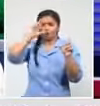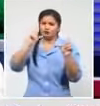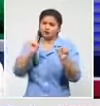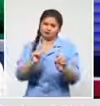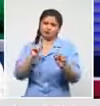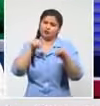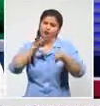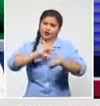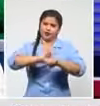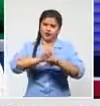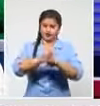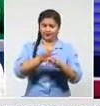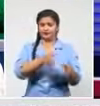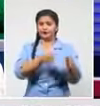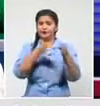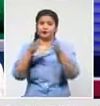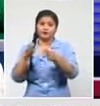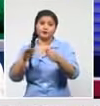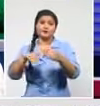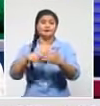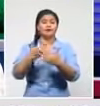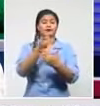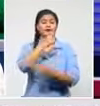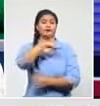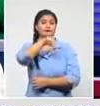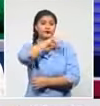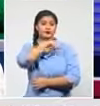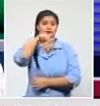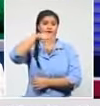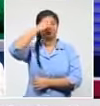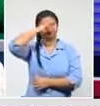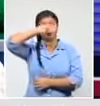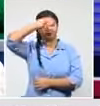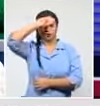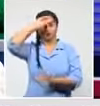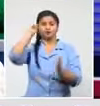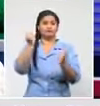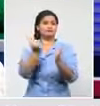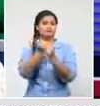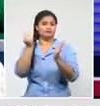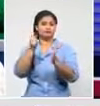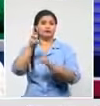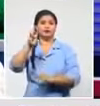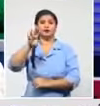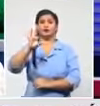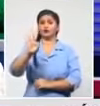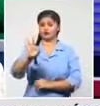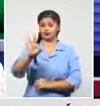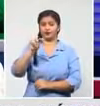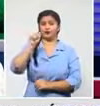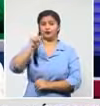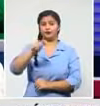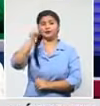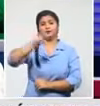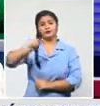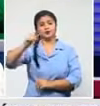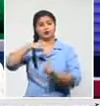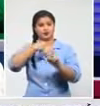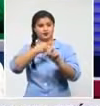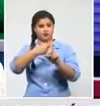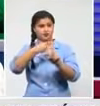en Cuba, como dije, bueno, pues se confirmaron 38 casos, 38 pacientes con